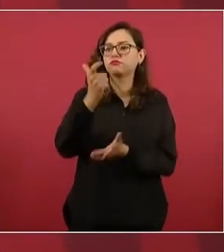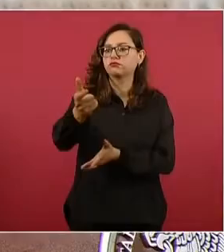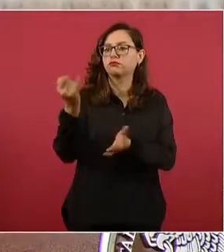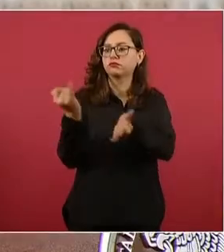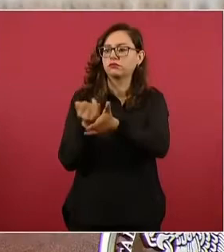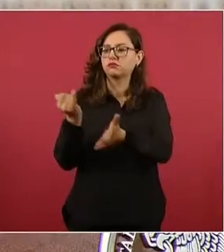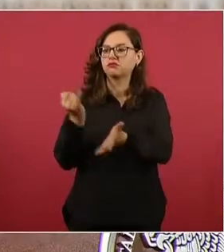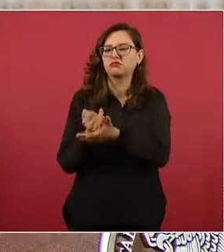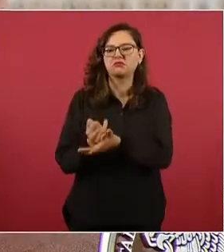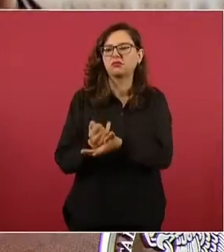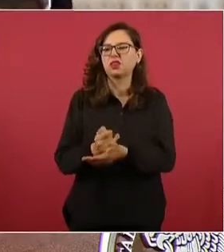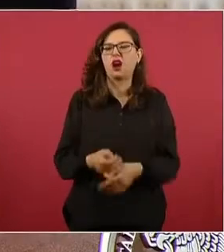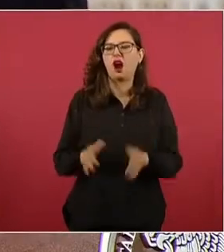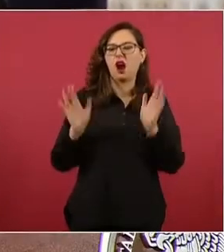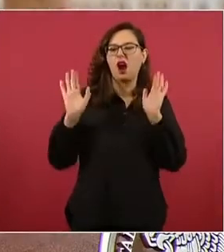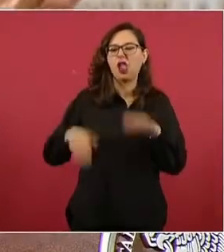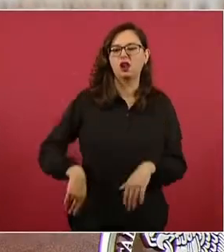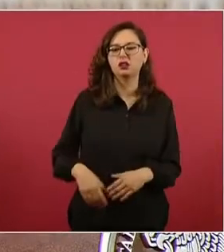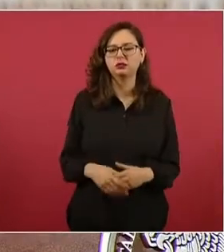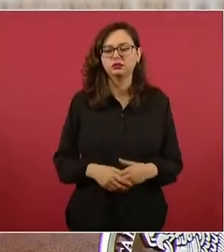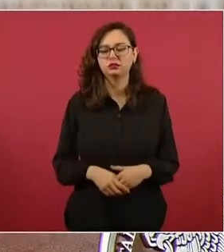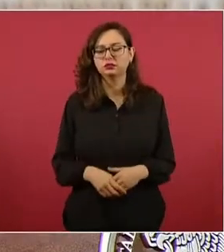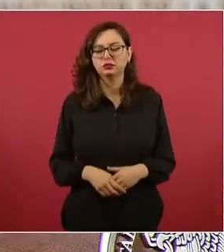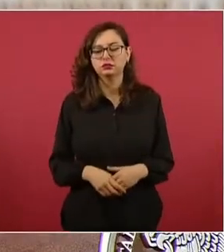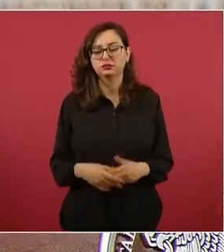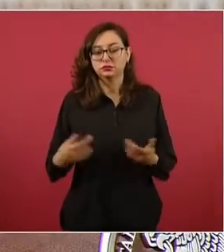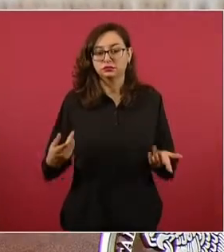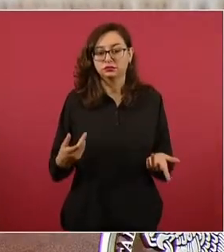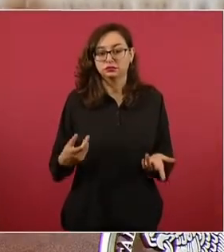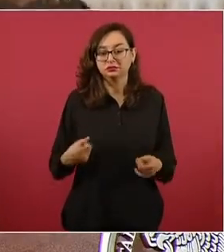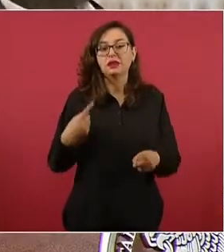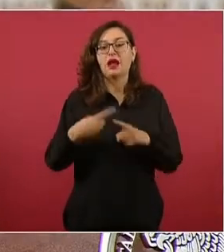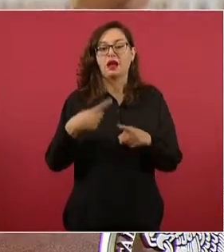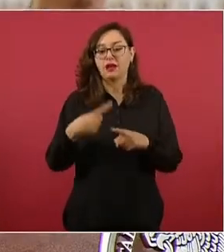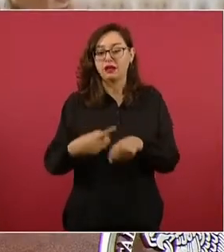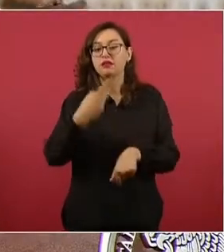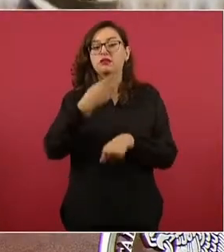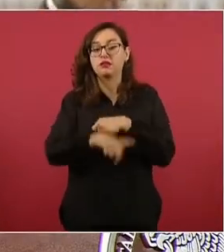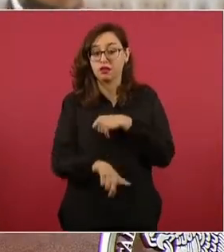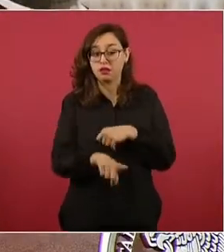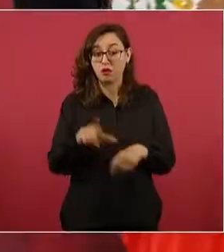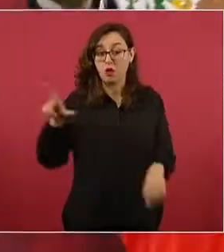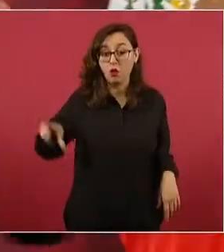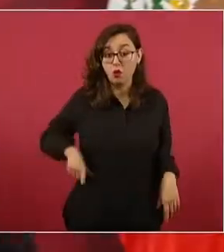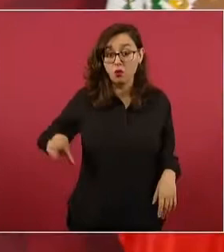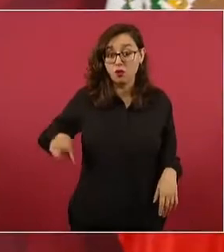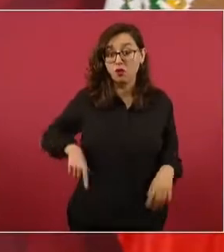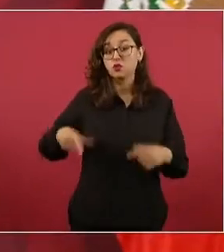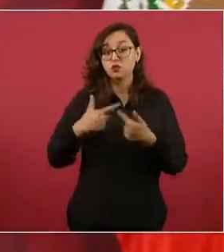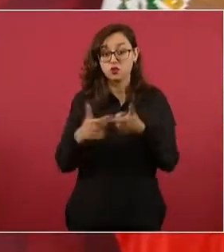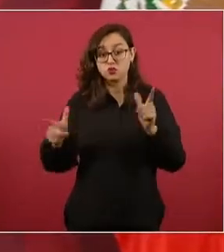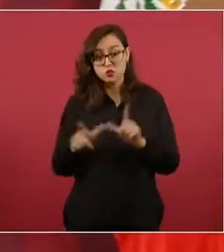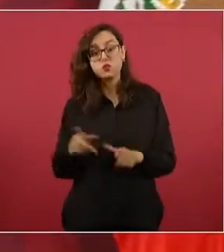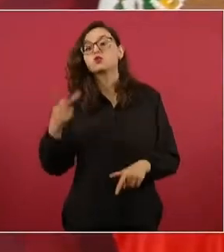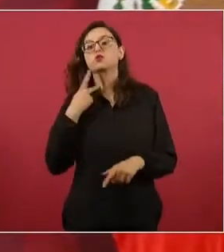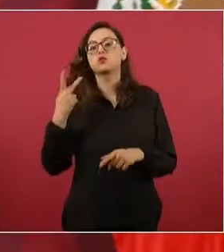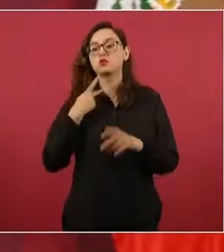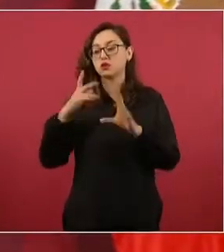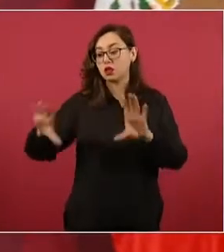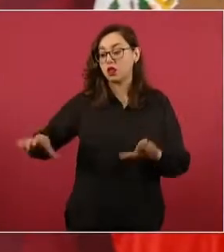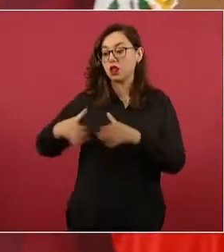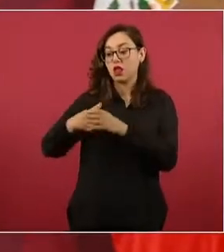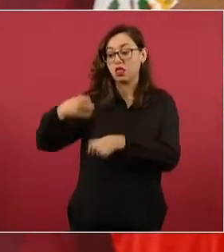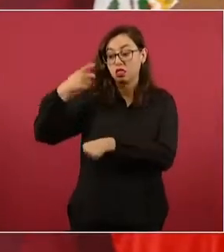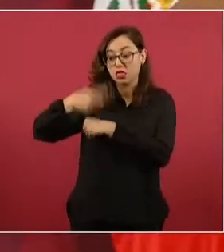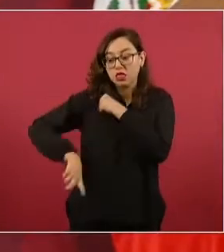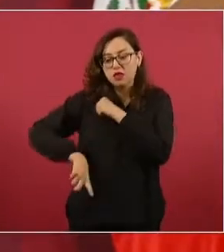a un gobierno en abstracto o a un grupo de funcionarios corruptos. Se le